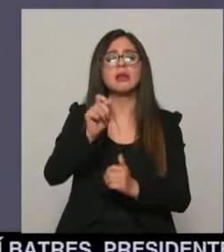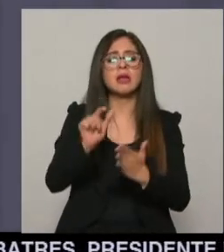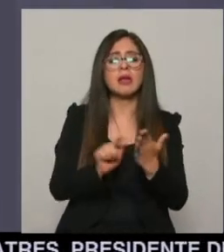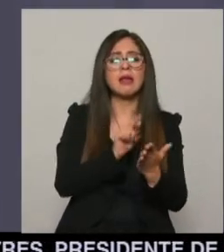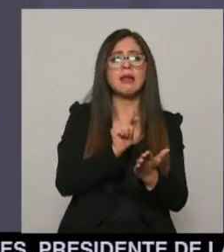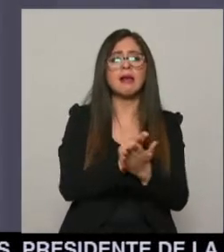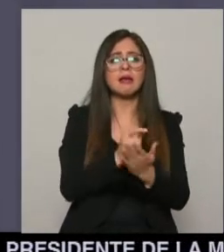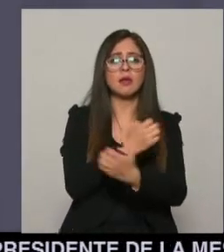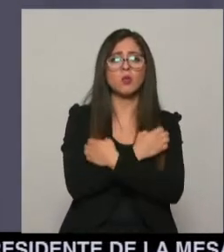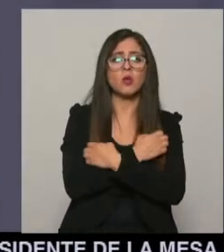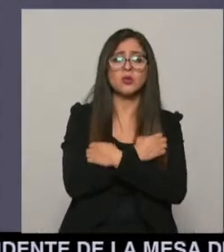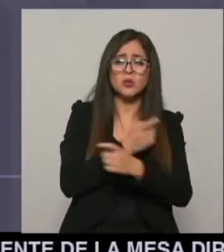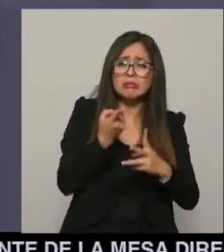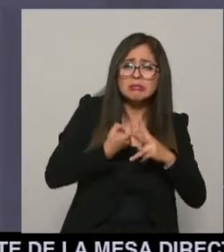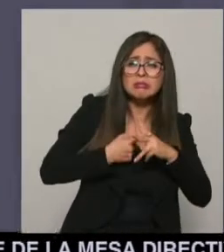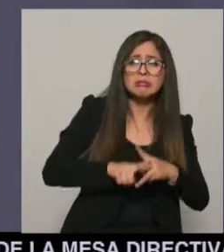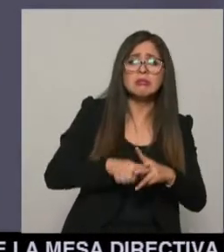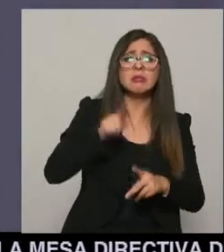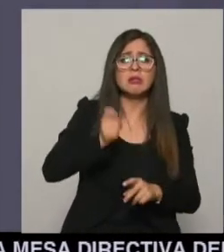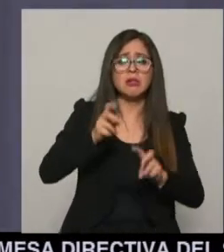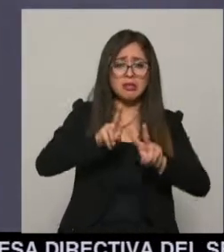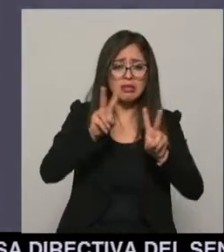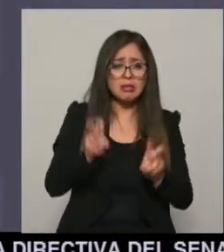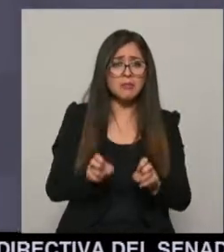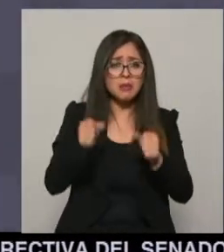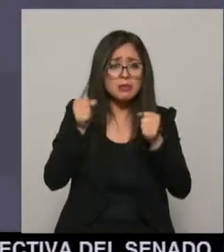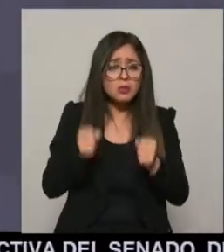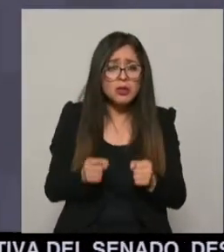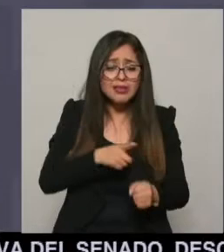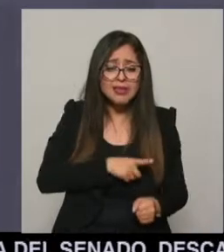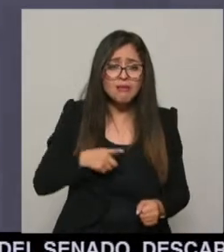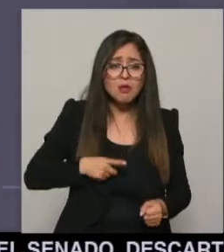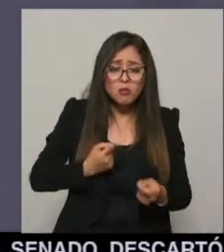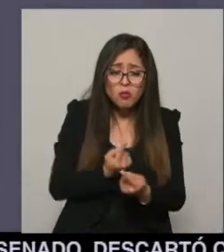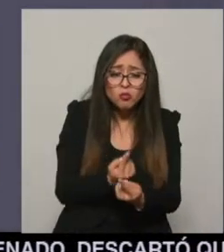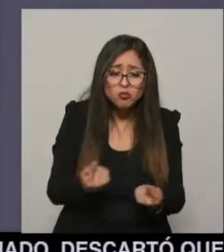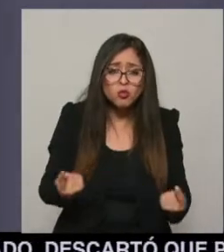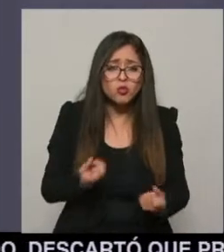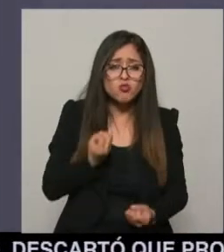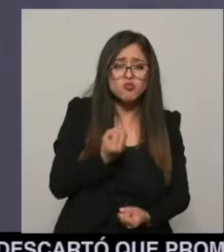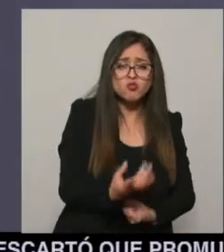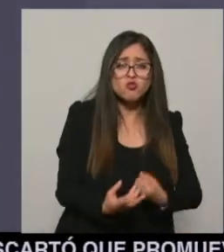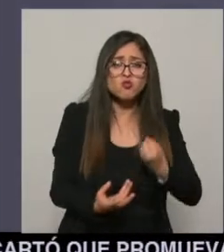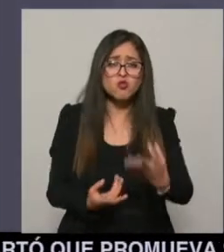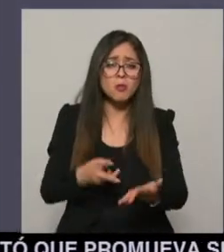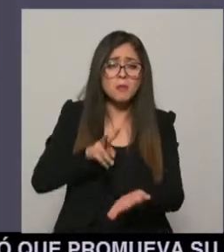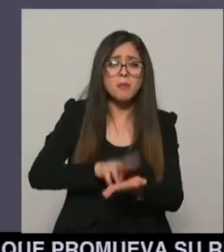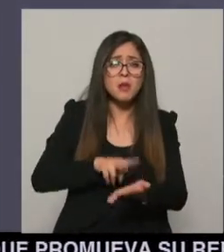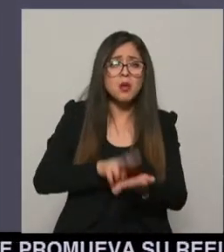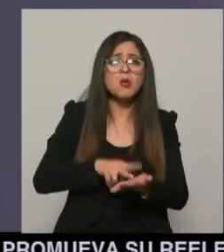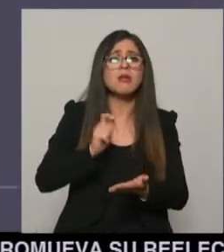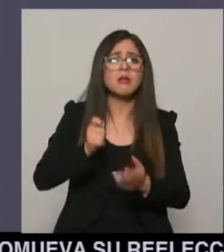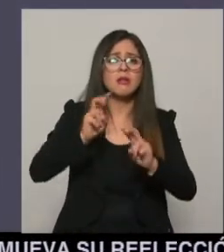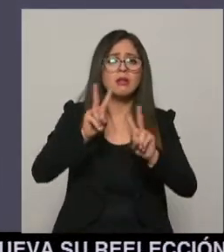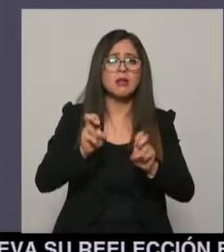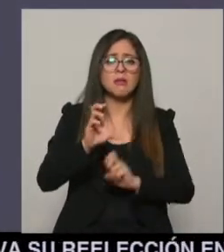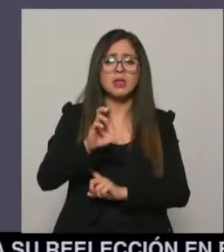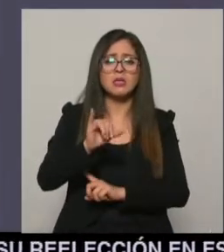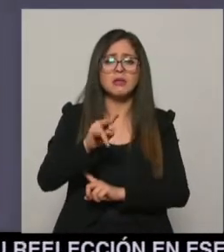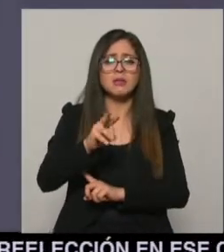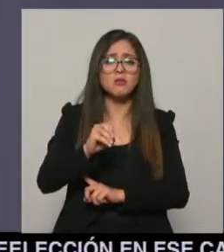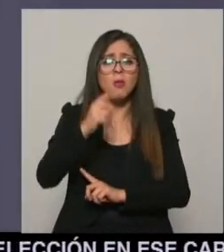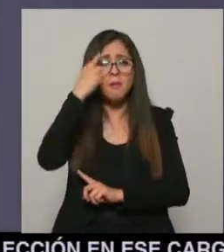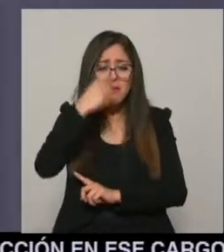creo que para atender el tema de inseguridad debemos de empezar desde los niños a fomentar valores, civismo, para ir caminando en una